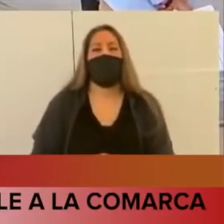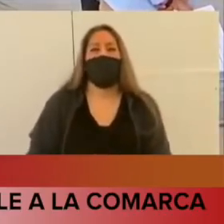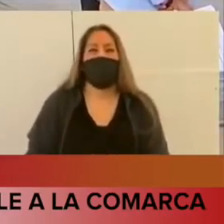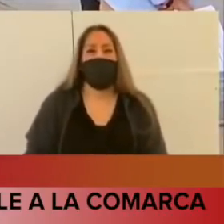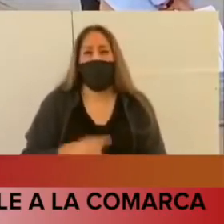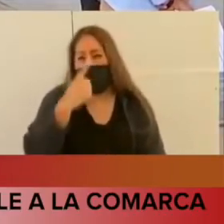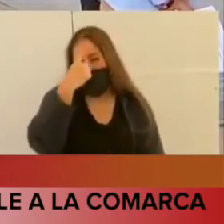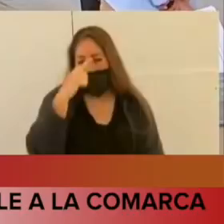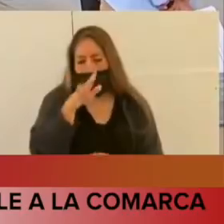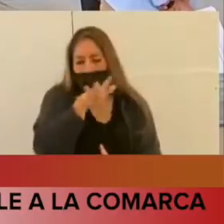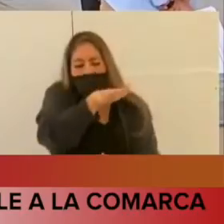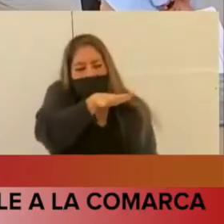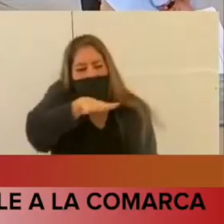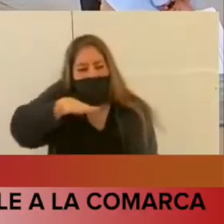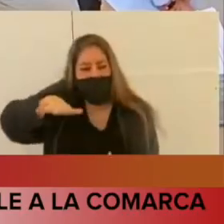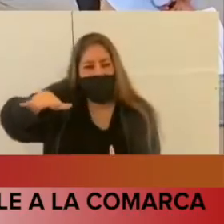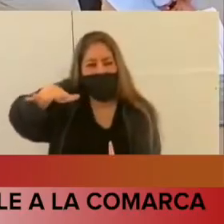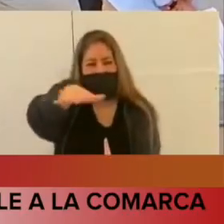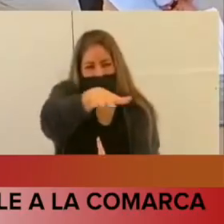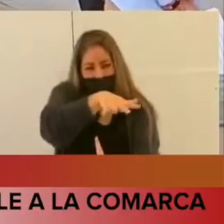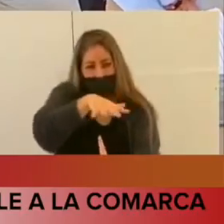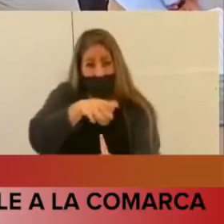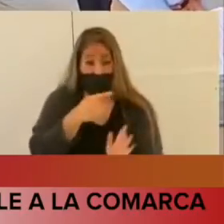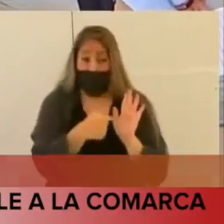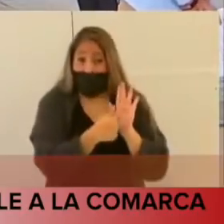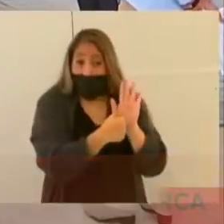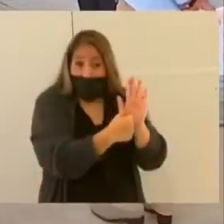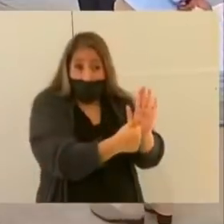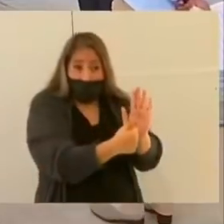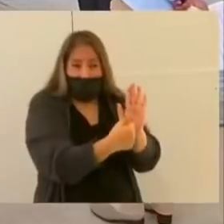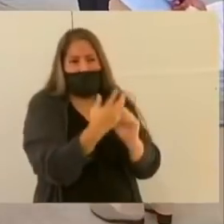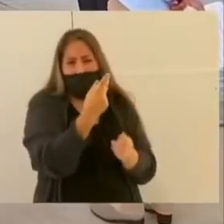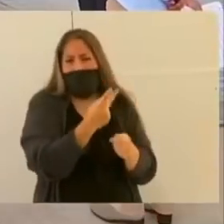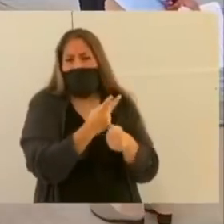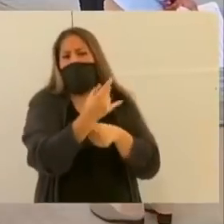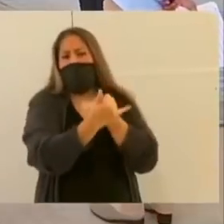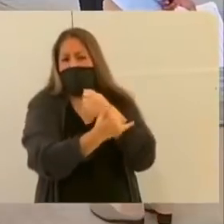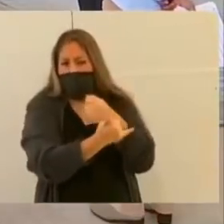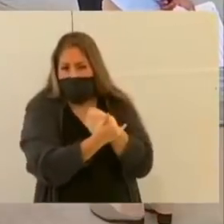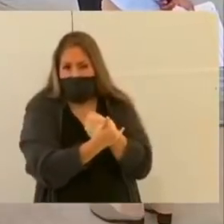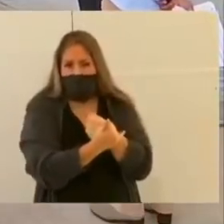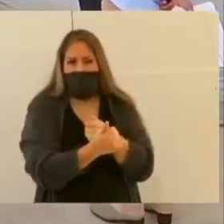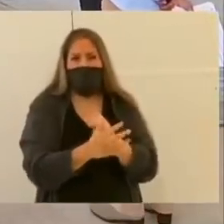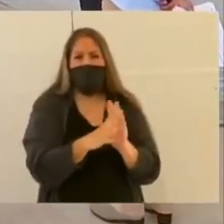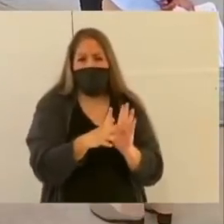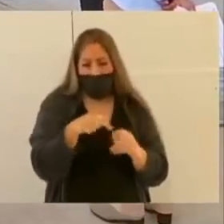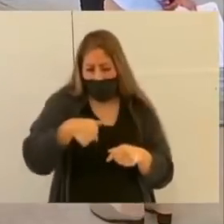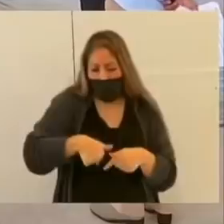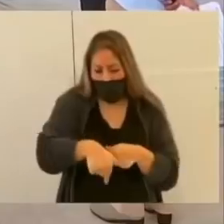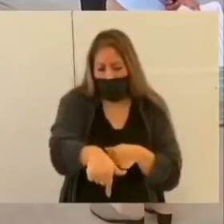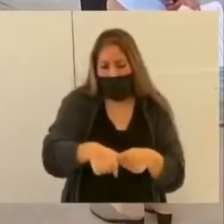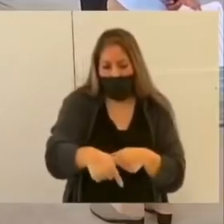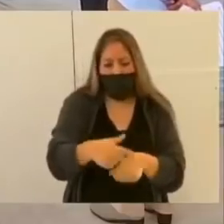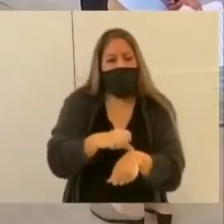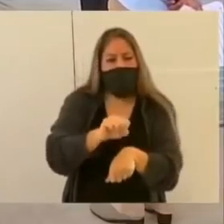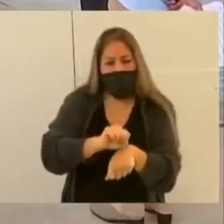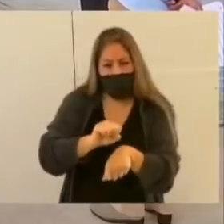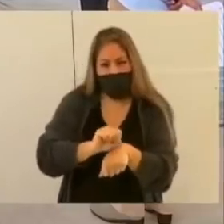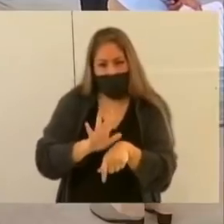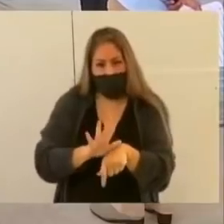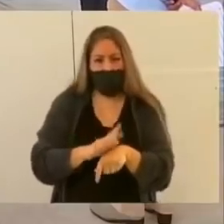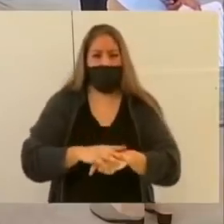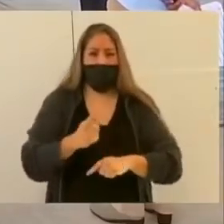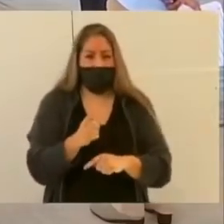de toda esta infraestructura. Pues este es el proyecto. Ya en esta semana tenemos a la